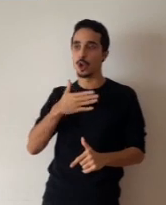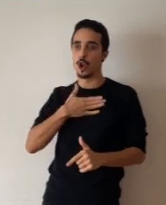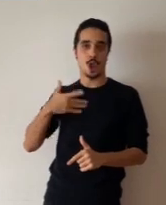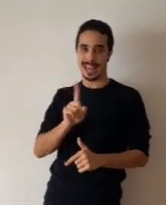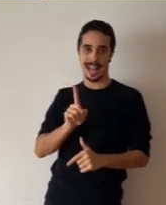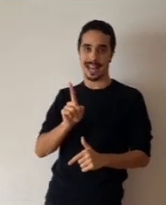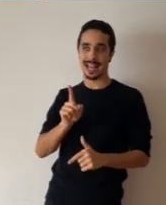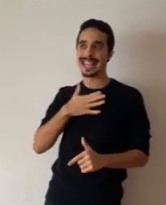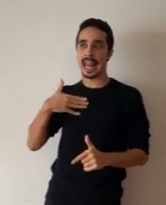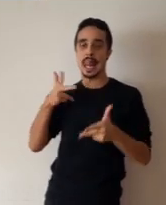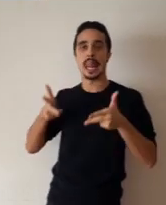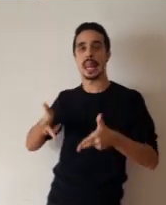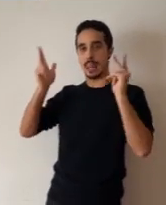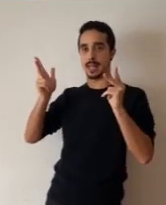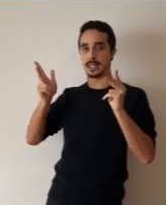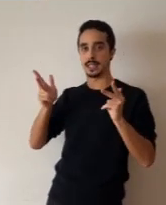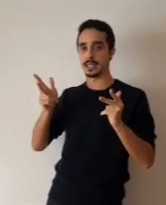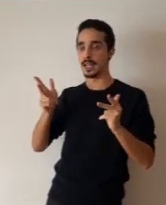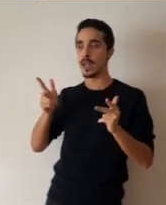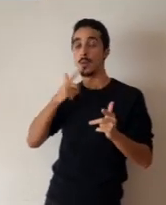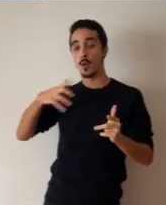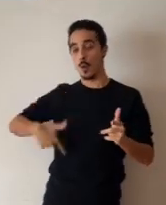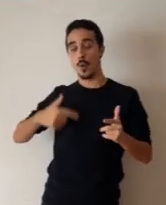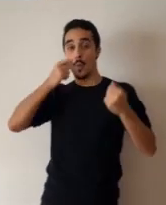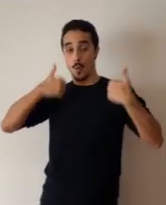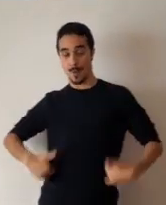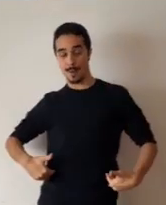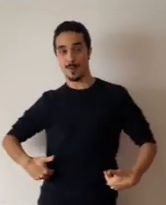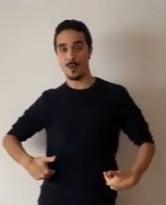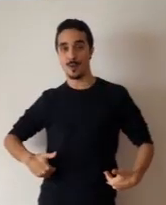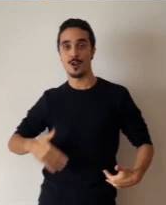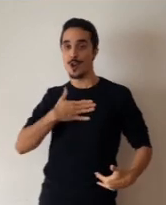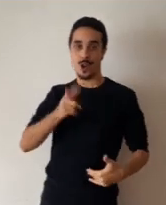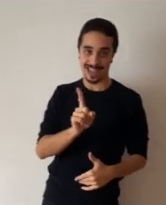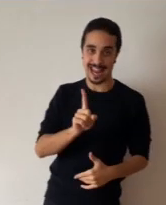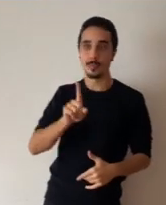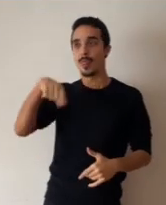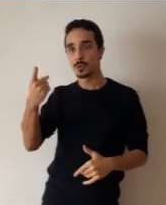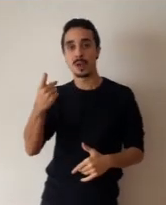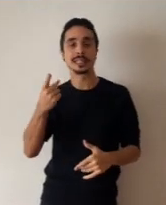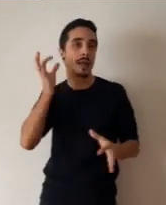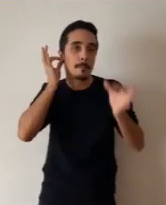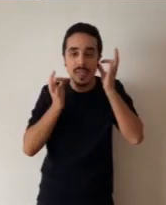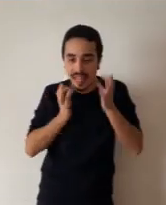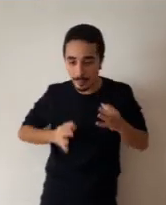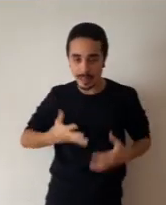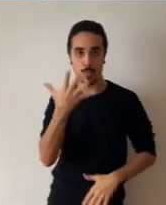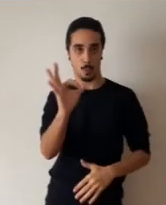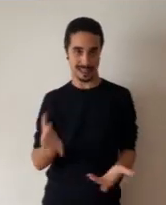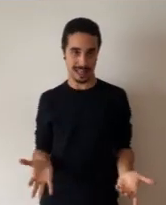yo entiendo que que quieran ser libres, que no quieran llevar nada en el cuerpo, aunque luego dice que no quieren llevar nada en el cuerpo, pero se ponen